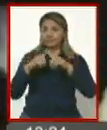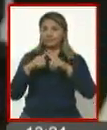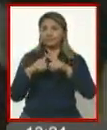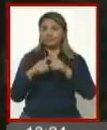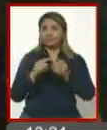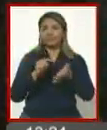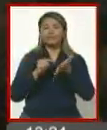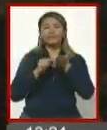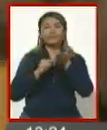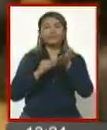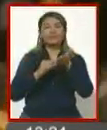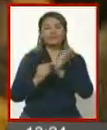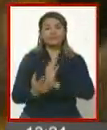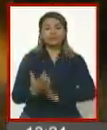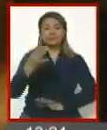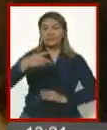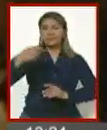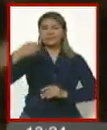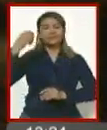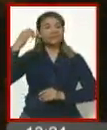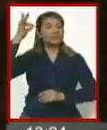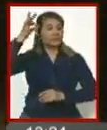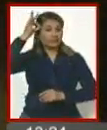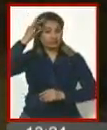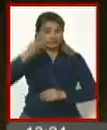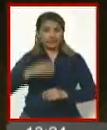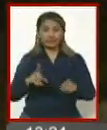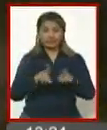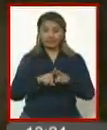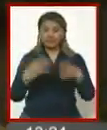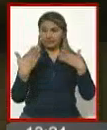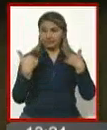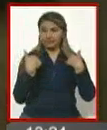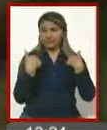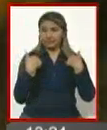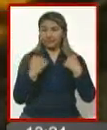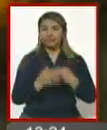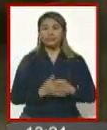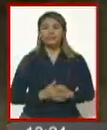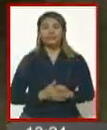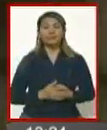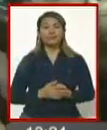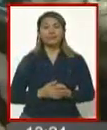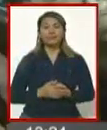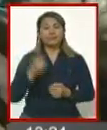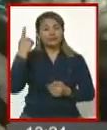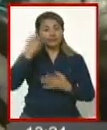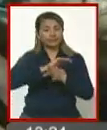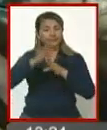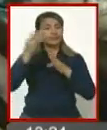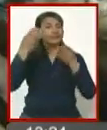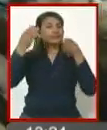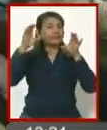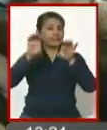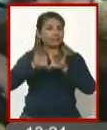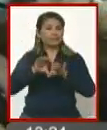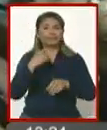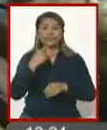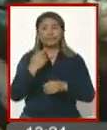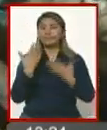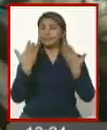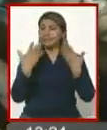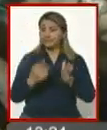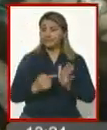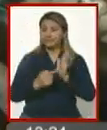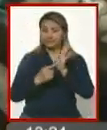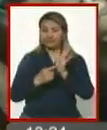memoriales presentados ante el juez cautelar, ante la fiscalía, y es más, tiene incluso una demanda contenciosa para el cumplimiento del contrato que ha presentado aquí en esta corte, o sea